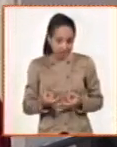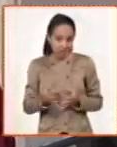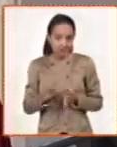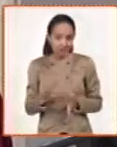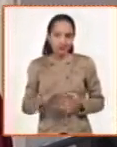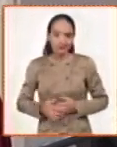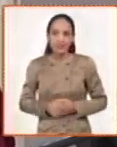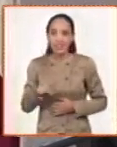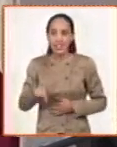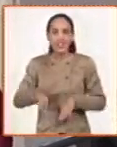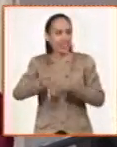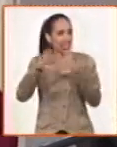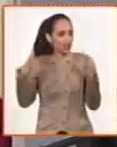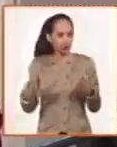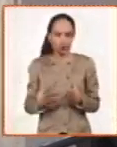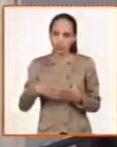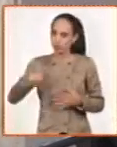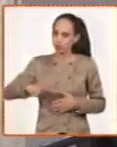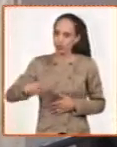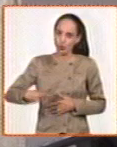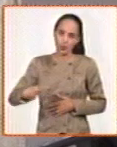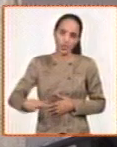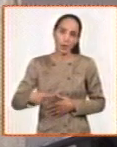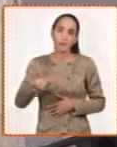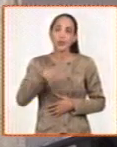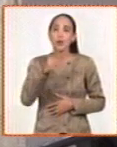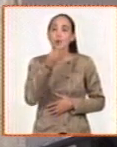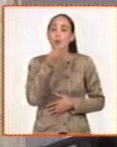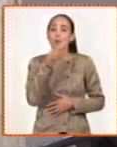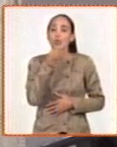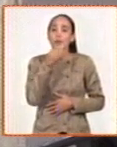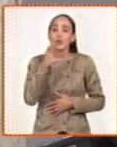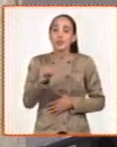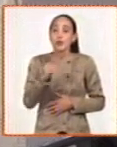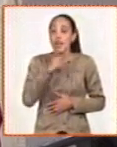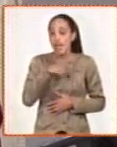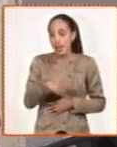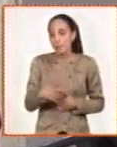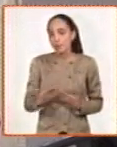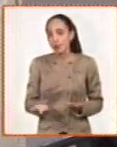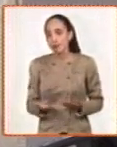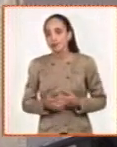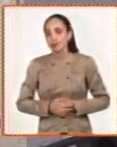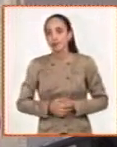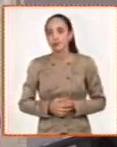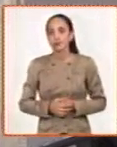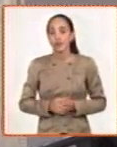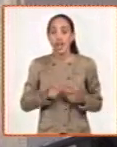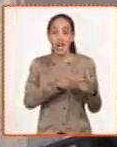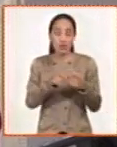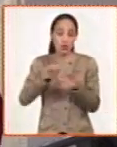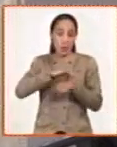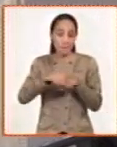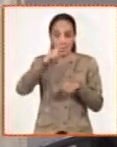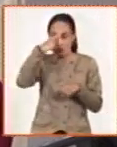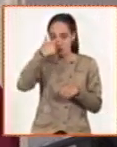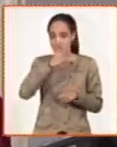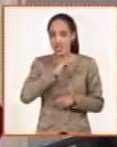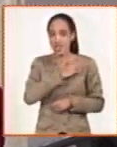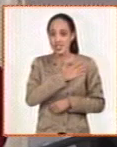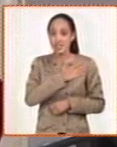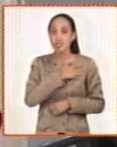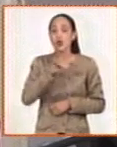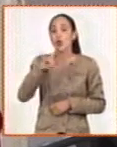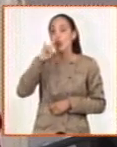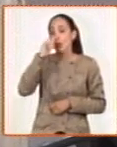las jornadas. Allí pudiéramos destacar, por ejemplo, a la HS, a la UNIA, no solo estos